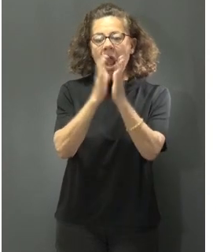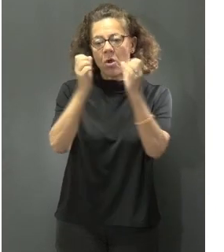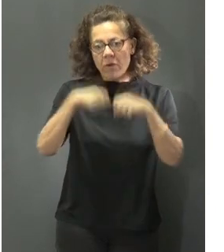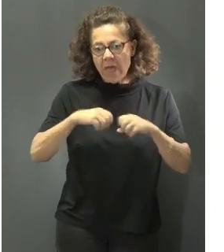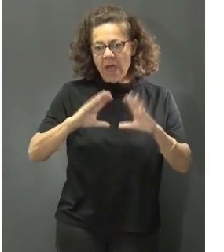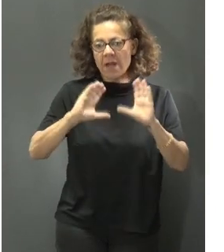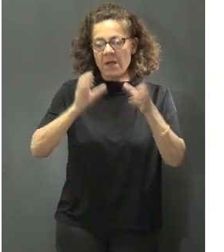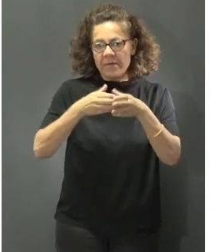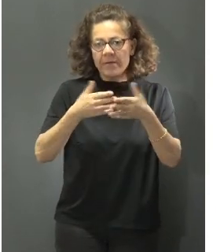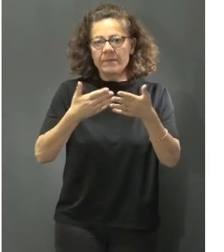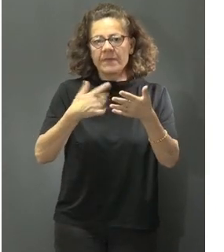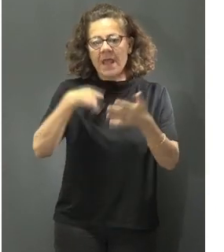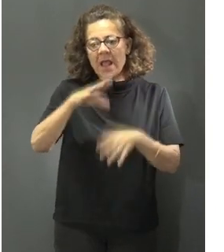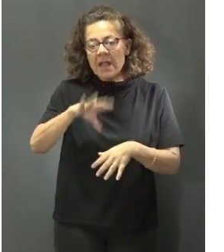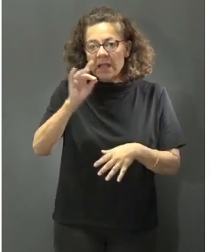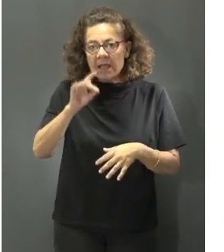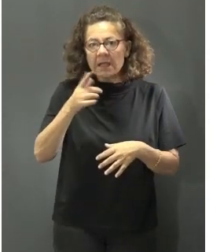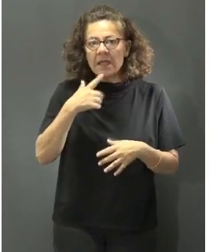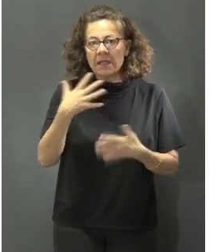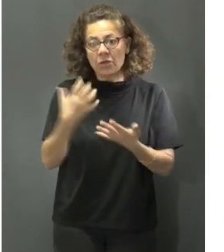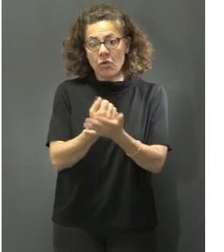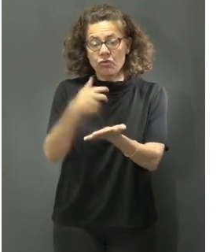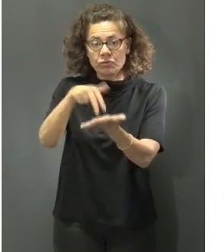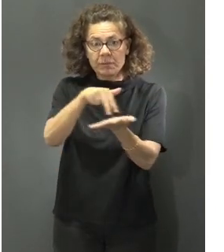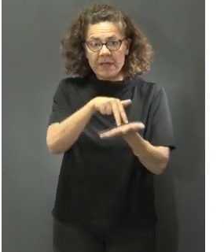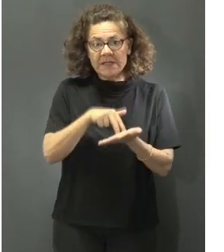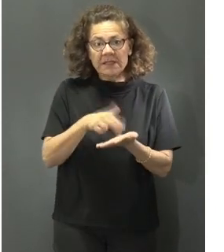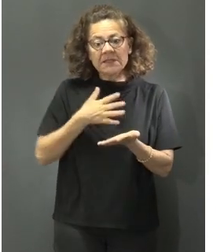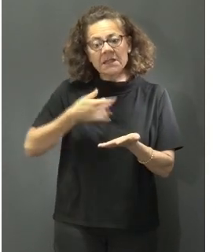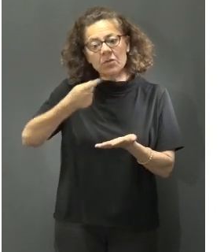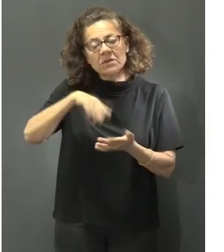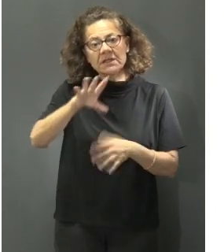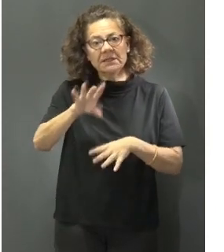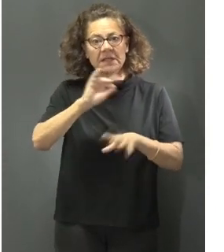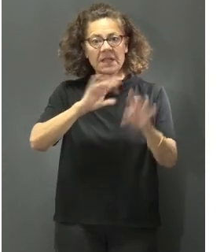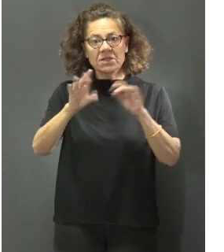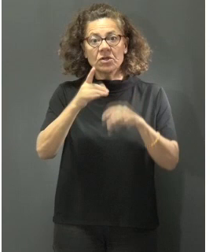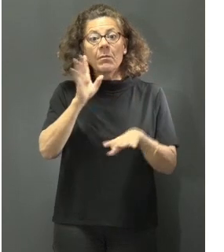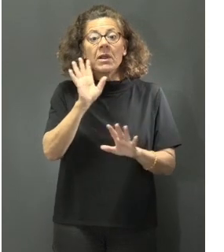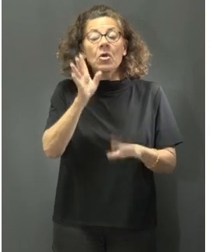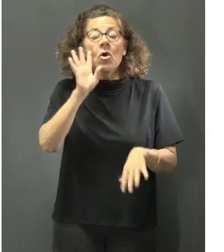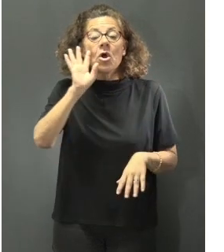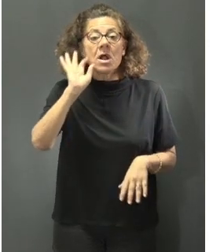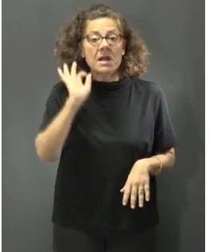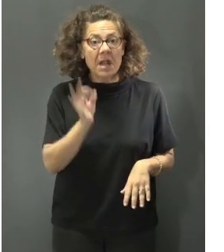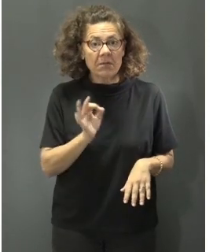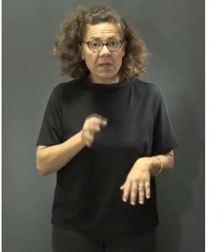juntarnos, de decidir y estar todos presentes en esa toma de decisiones. Pero realmente